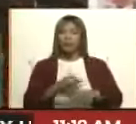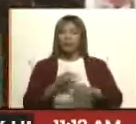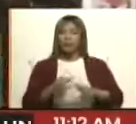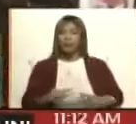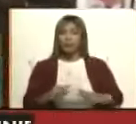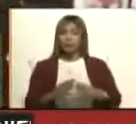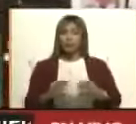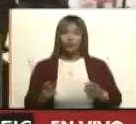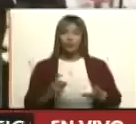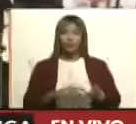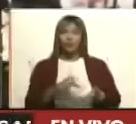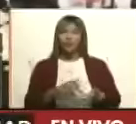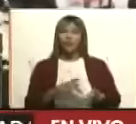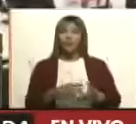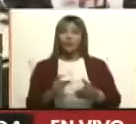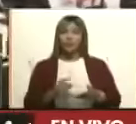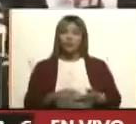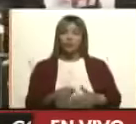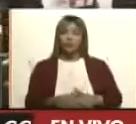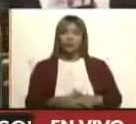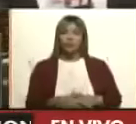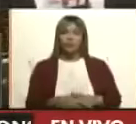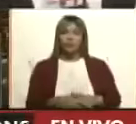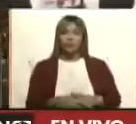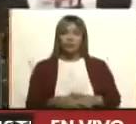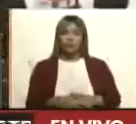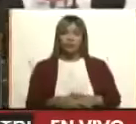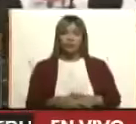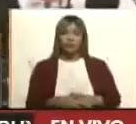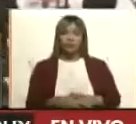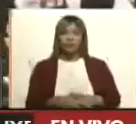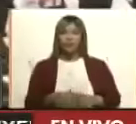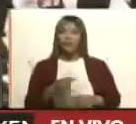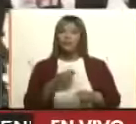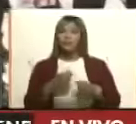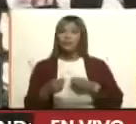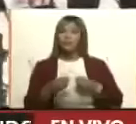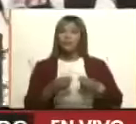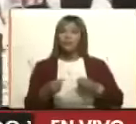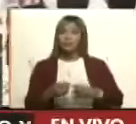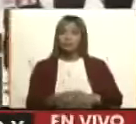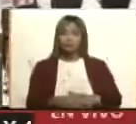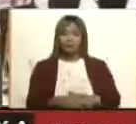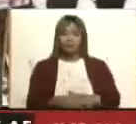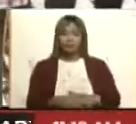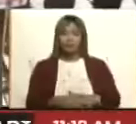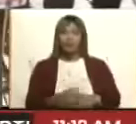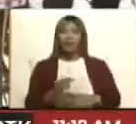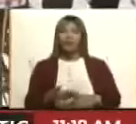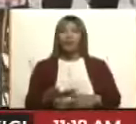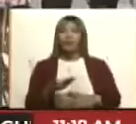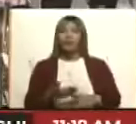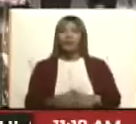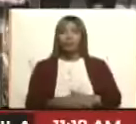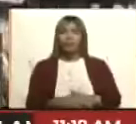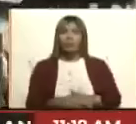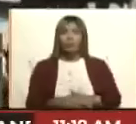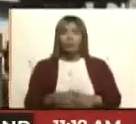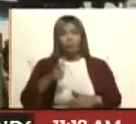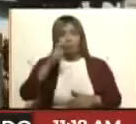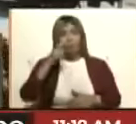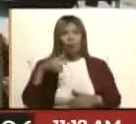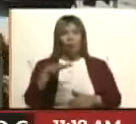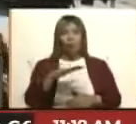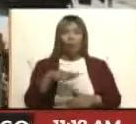Armada Nacional Bolivariana. Medios de comunicación y, lo más importante, el